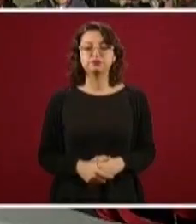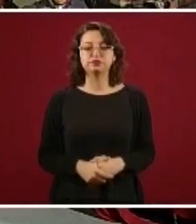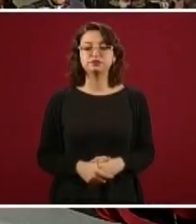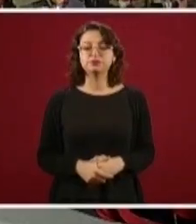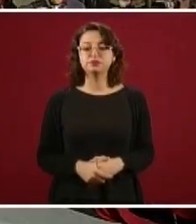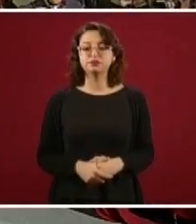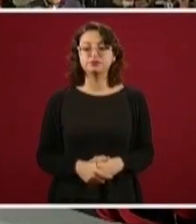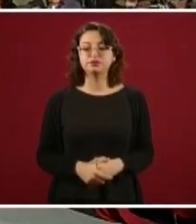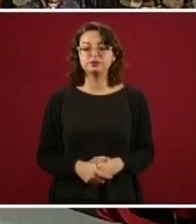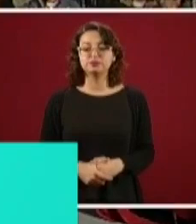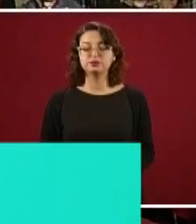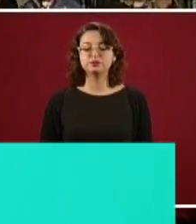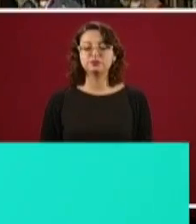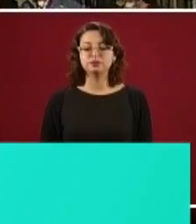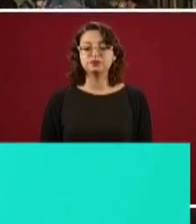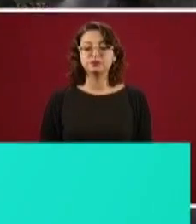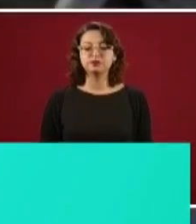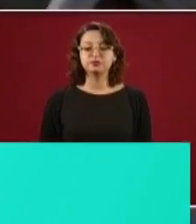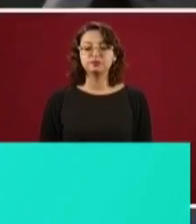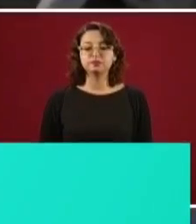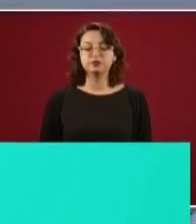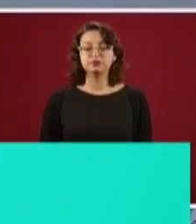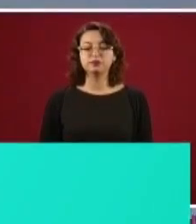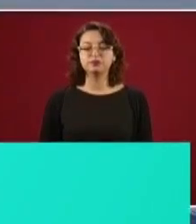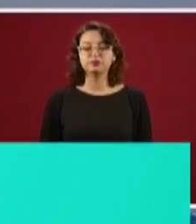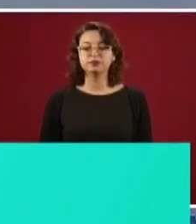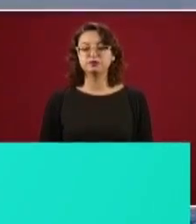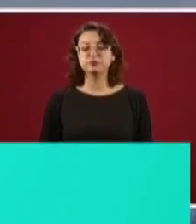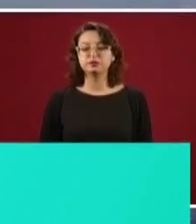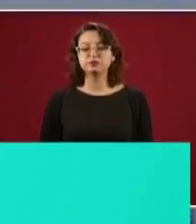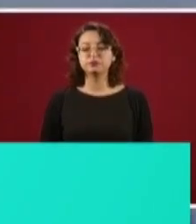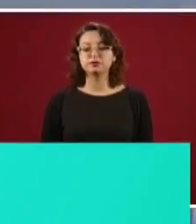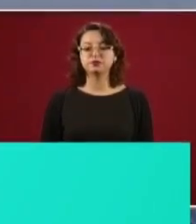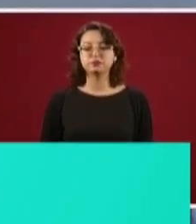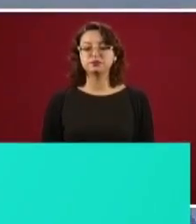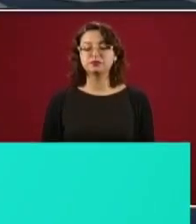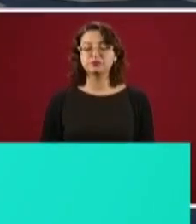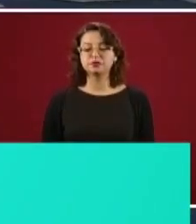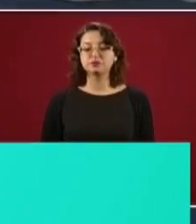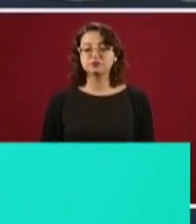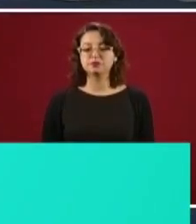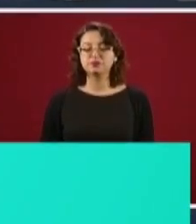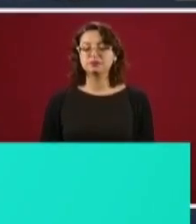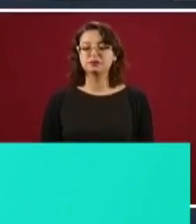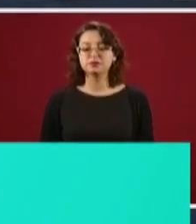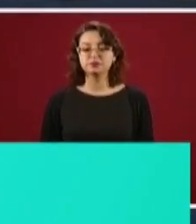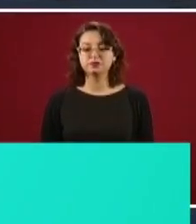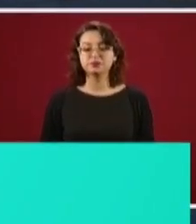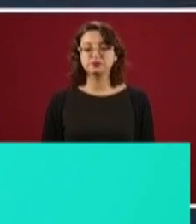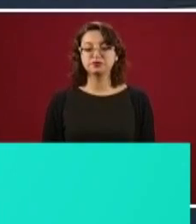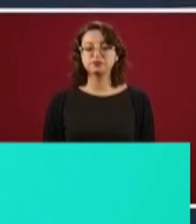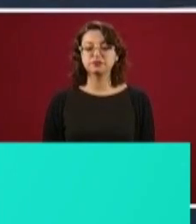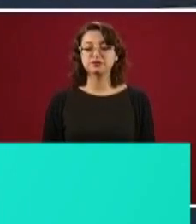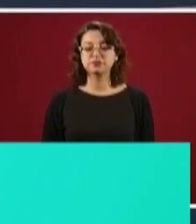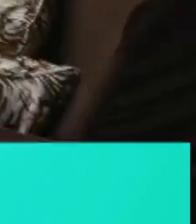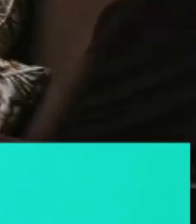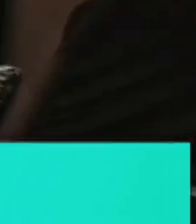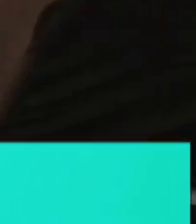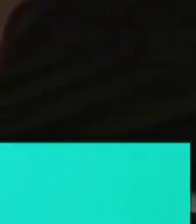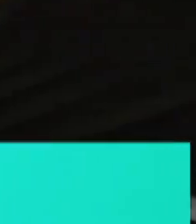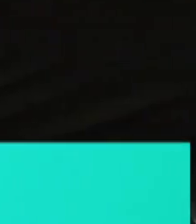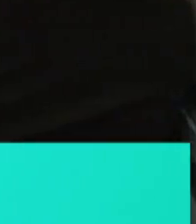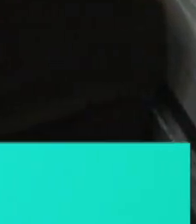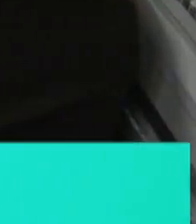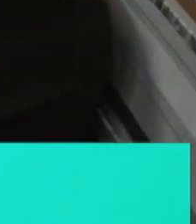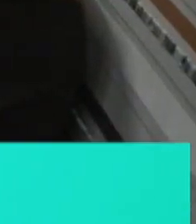a poco más de un año de haber sido enviado a eeuu el avión presidencial tp01 será regresado a territorio